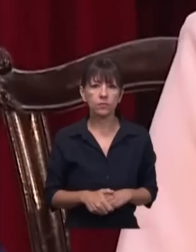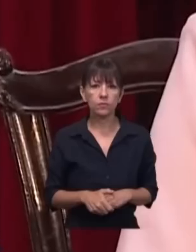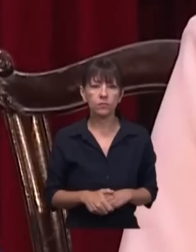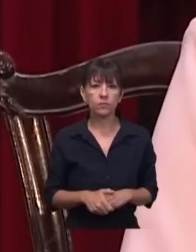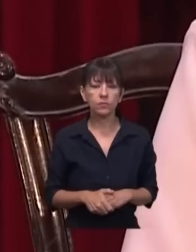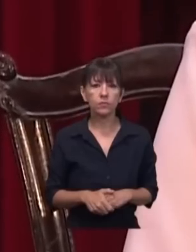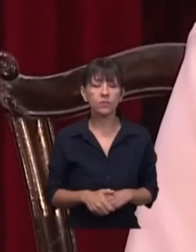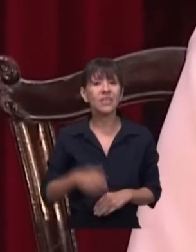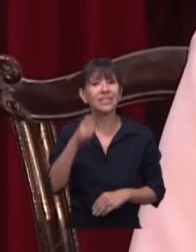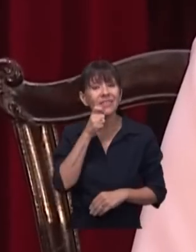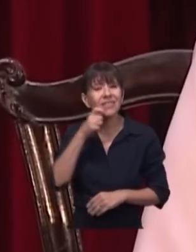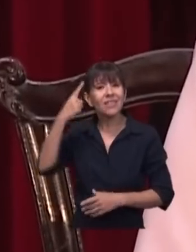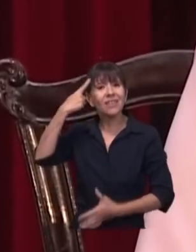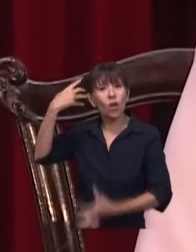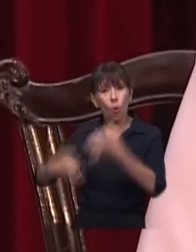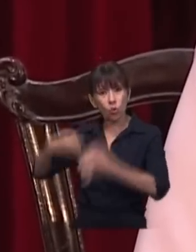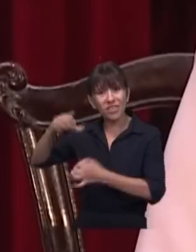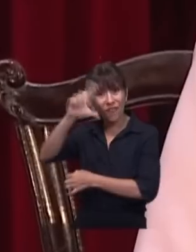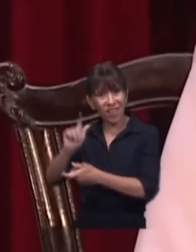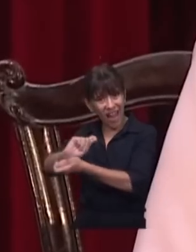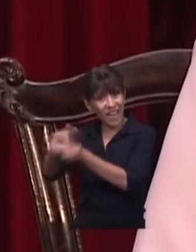Si aquella reforma de la justicia